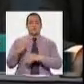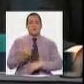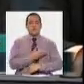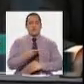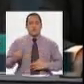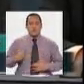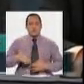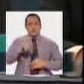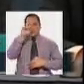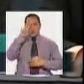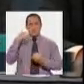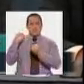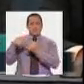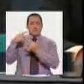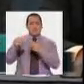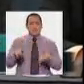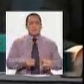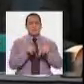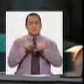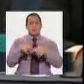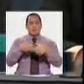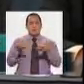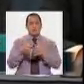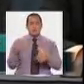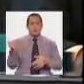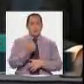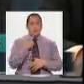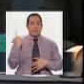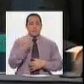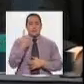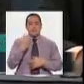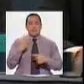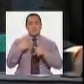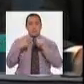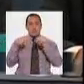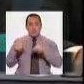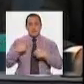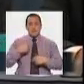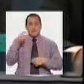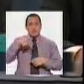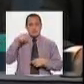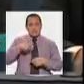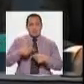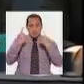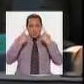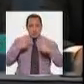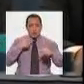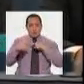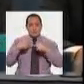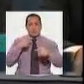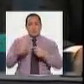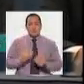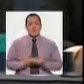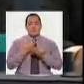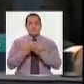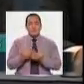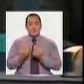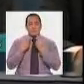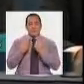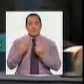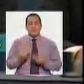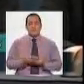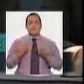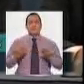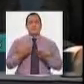peruano, contra los Estados, y los Estados son todos los poderes públicos. Por eso que aquí necesitamos una coordinación para verificar de